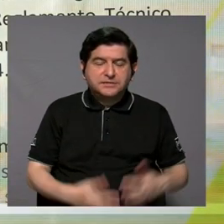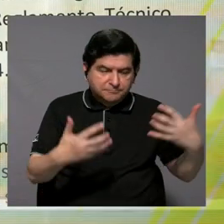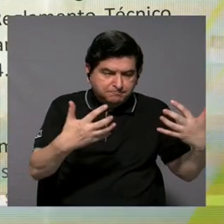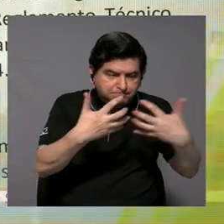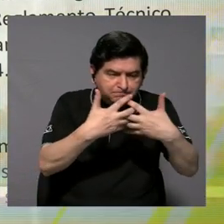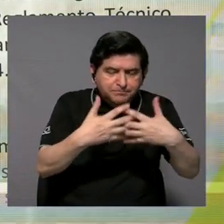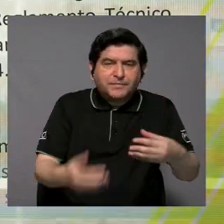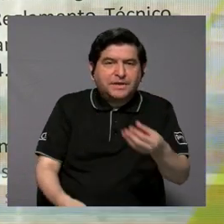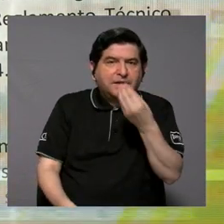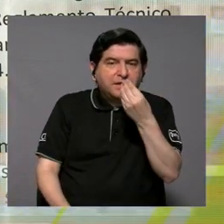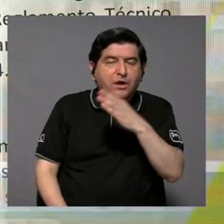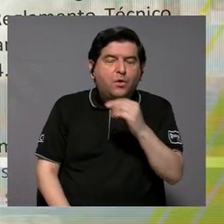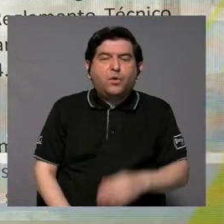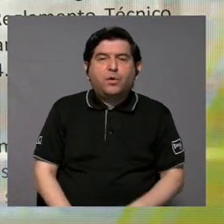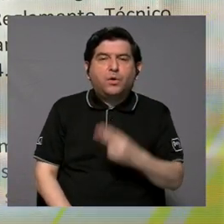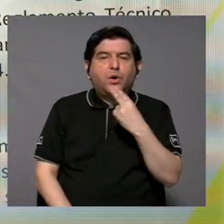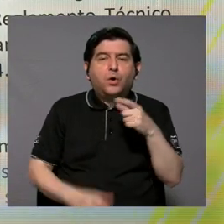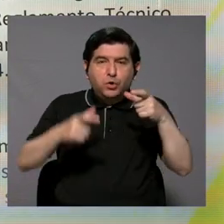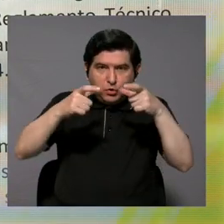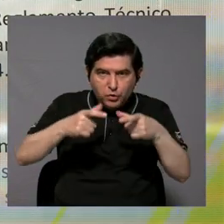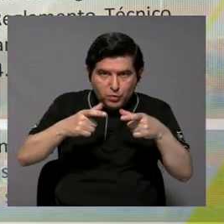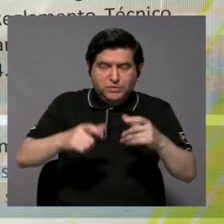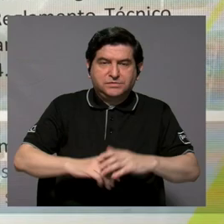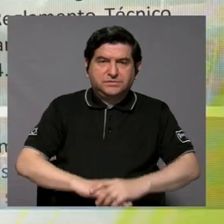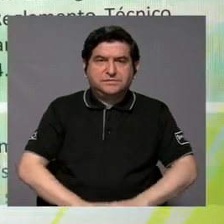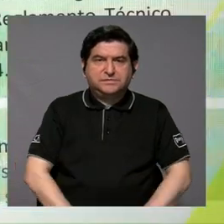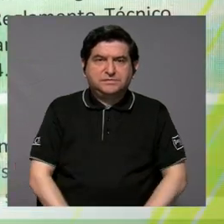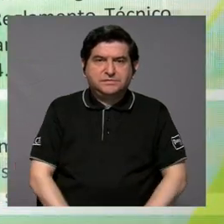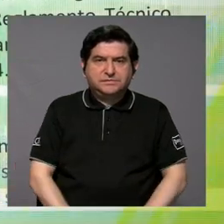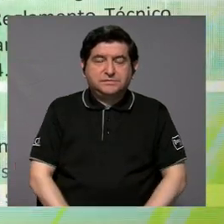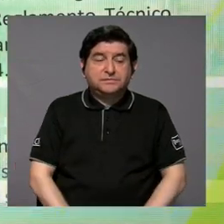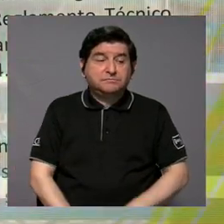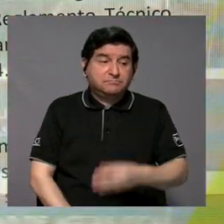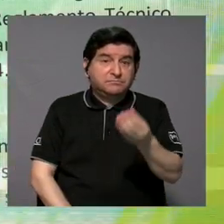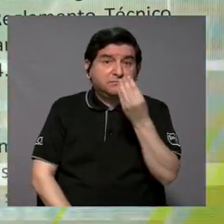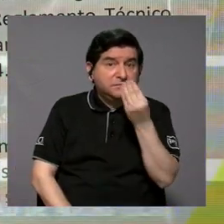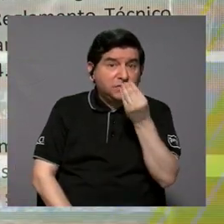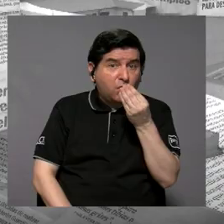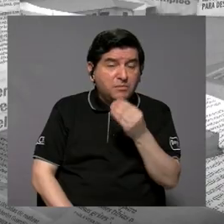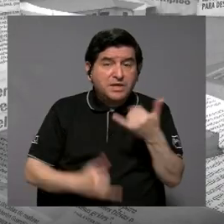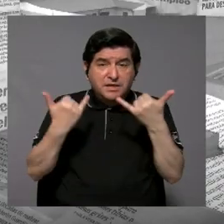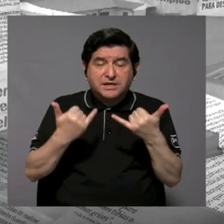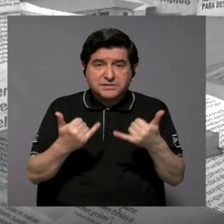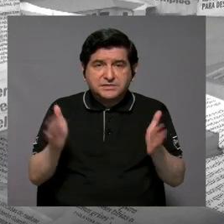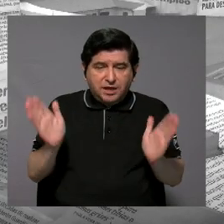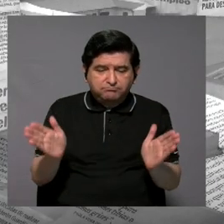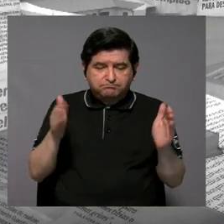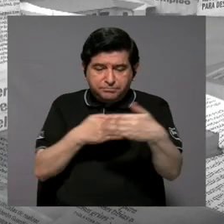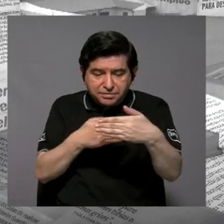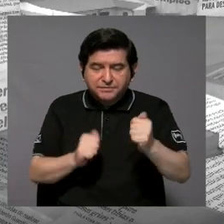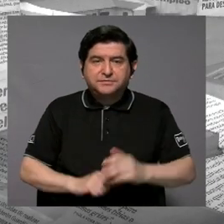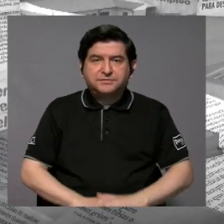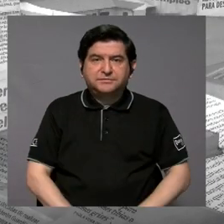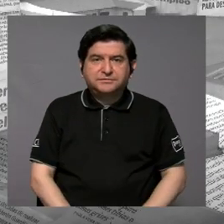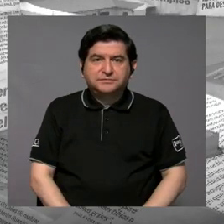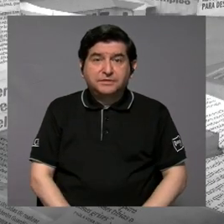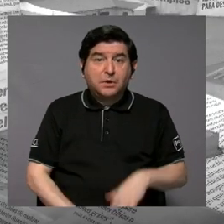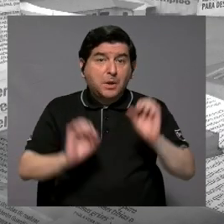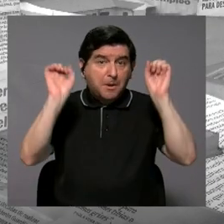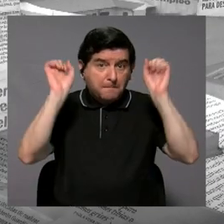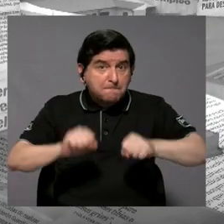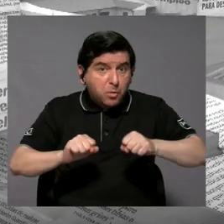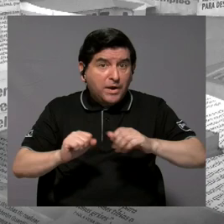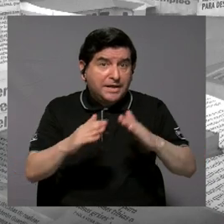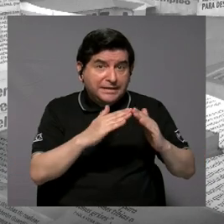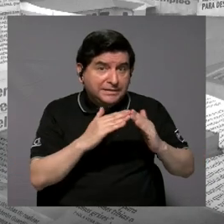hay postres, uh-huh, existen comidas envasadas, etcétera. Esa puede ser